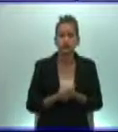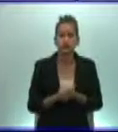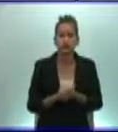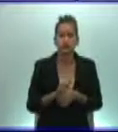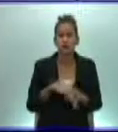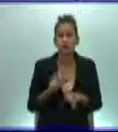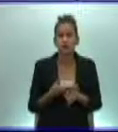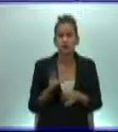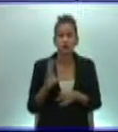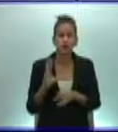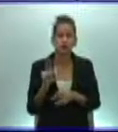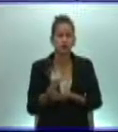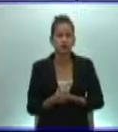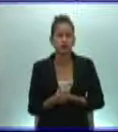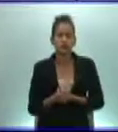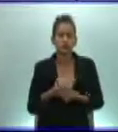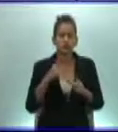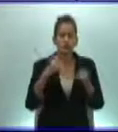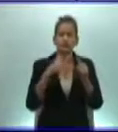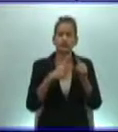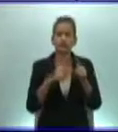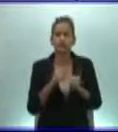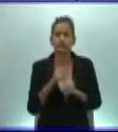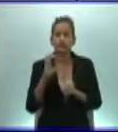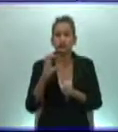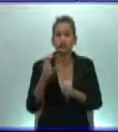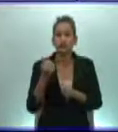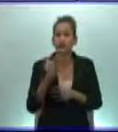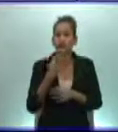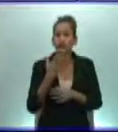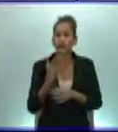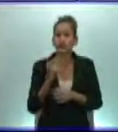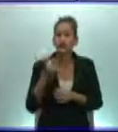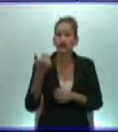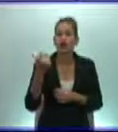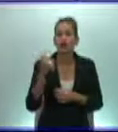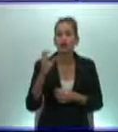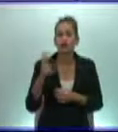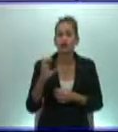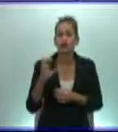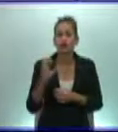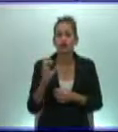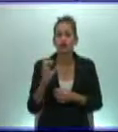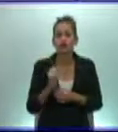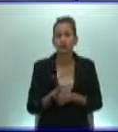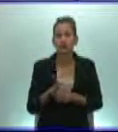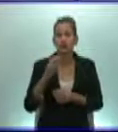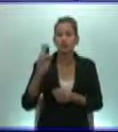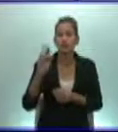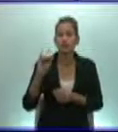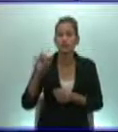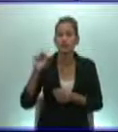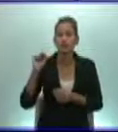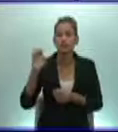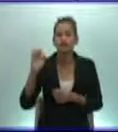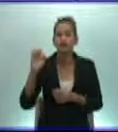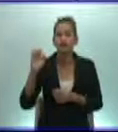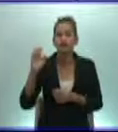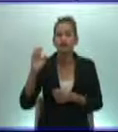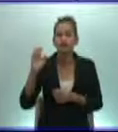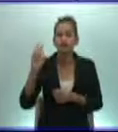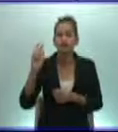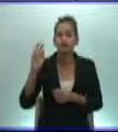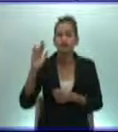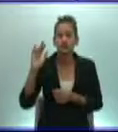que el segmento AC es bisectriz del ángulo de, fíjate bien, del ángulo de